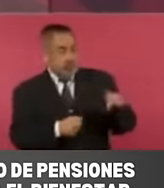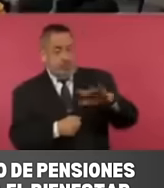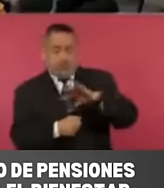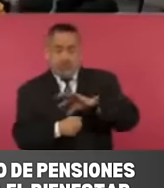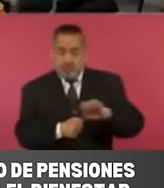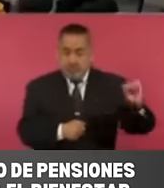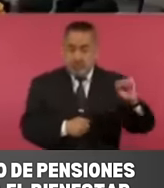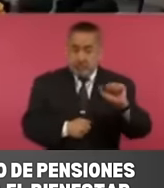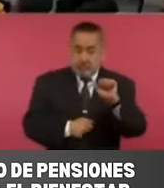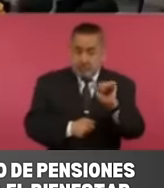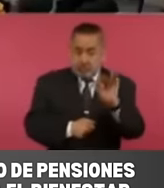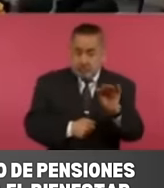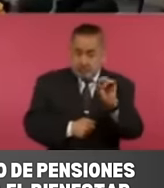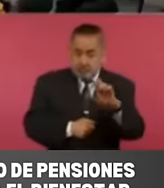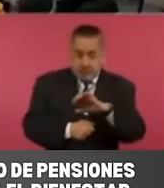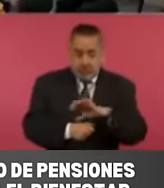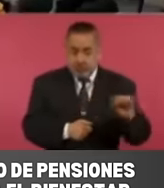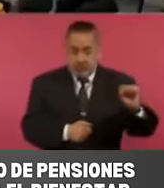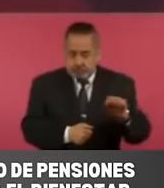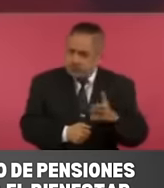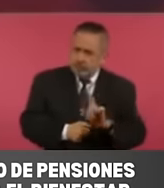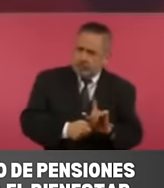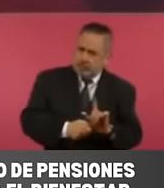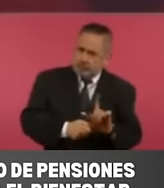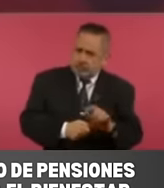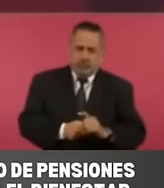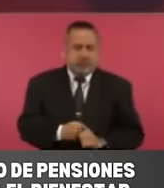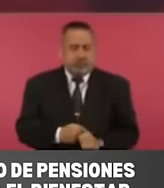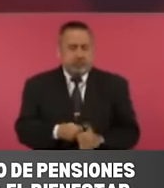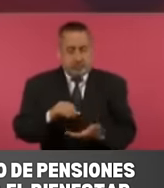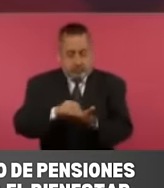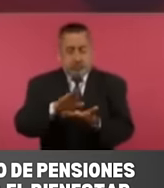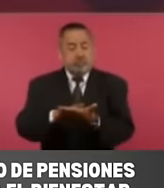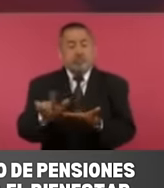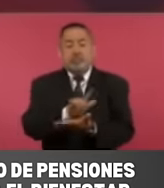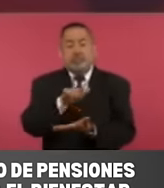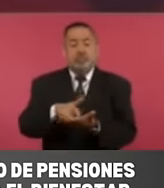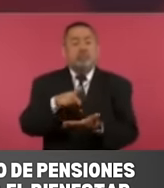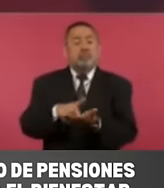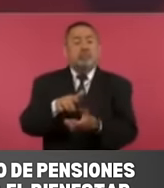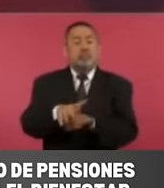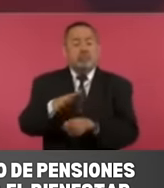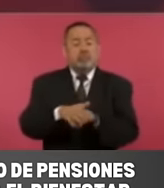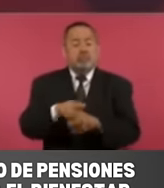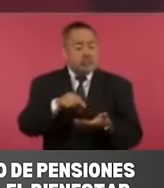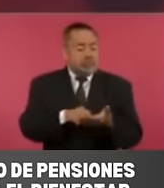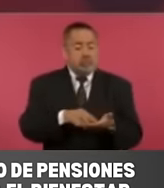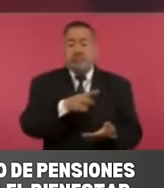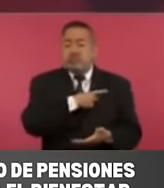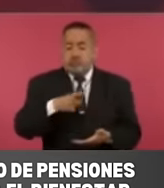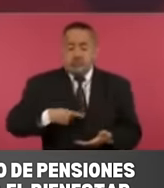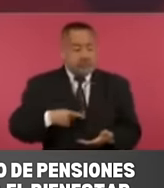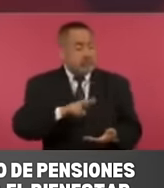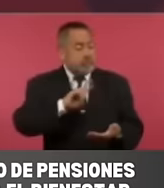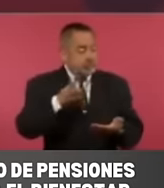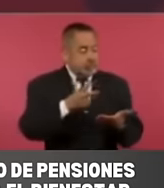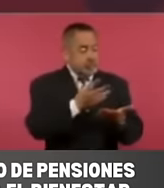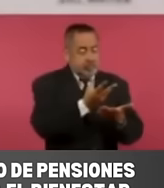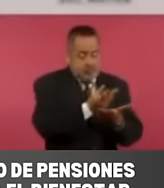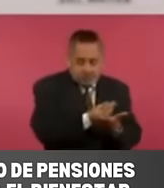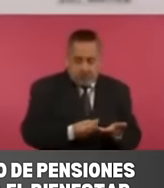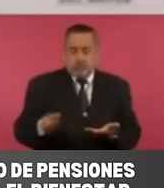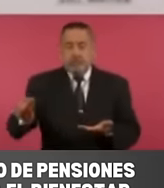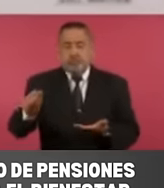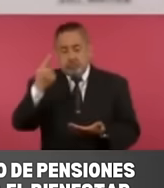afores. Además ya está en la ley, lo tienen que devolver al Seguro Social, pero no